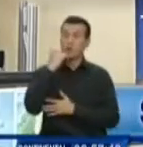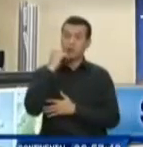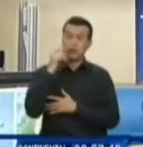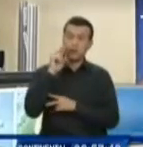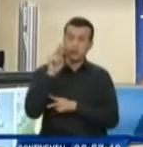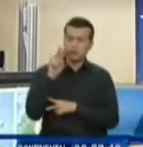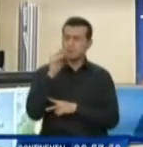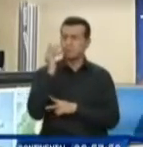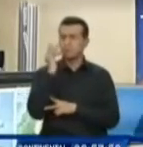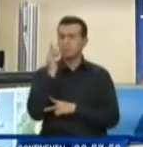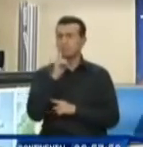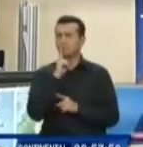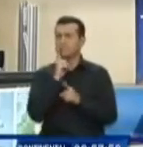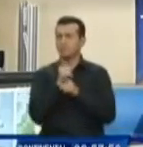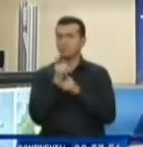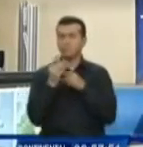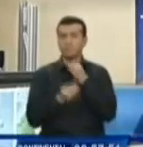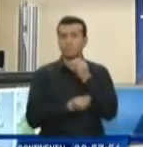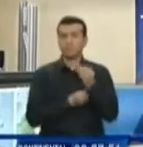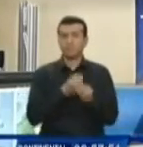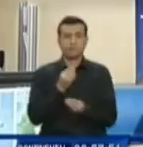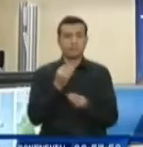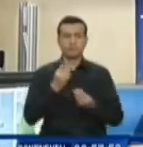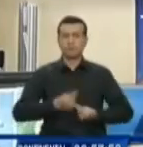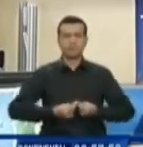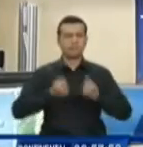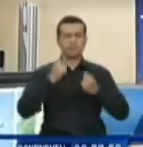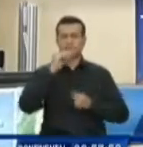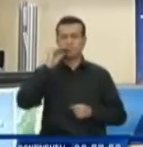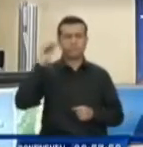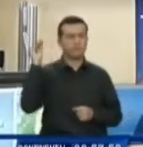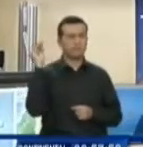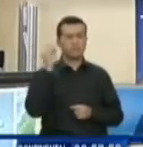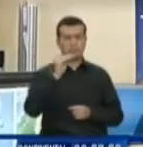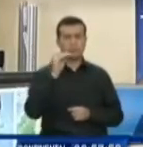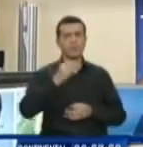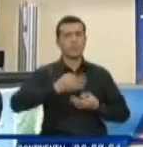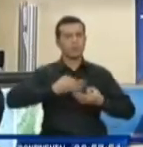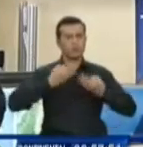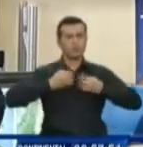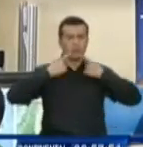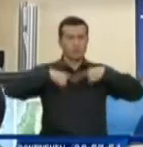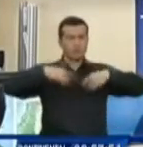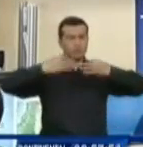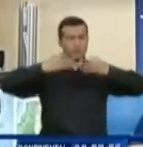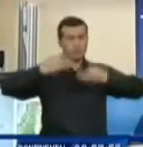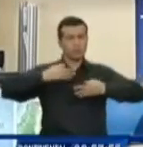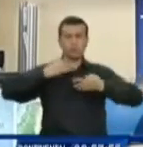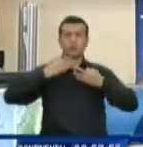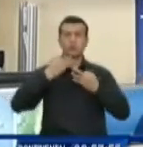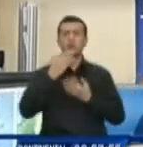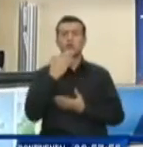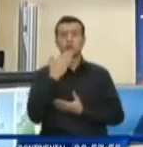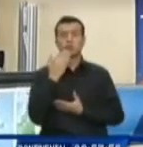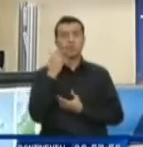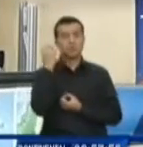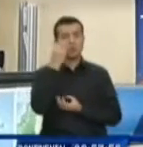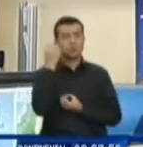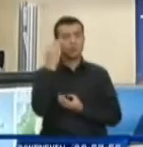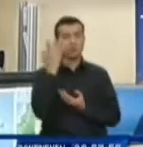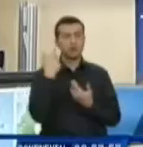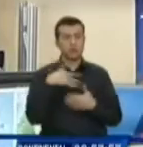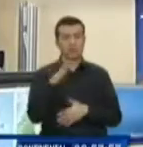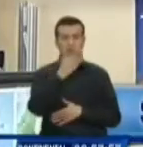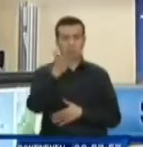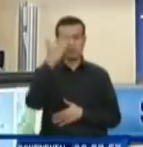está, está transmitido por los medios oficiales, vía informes, tenemos